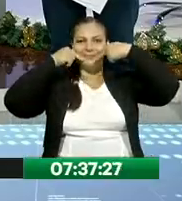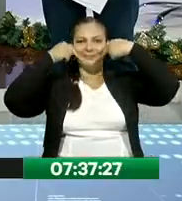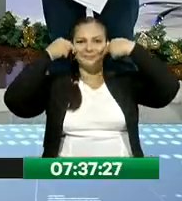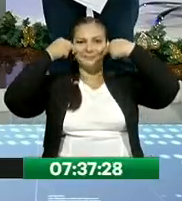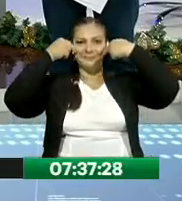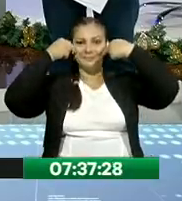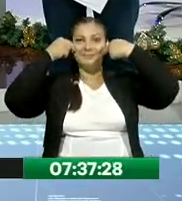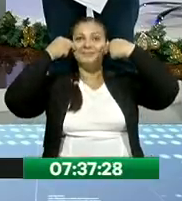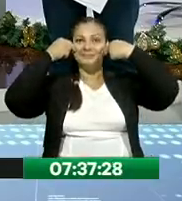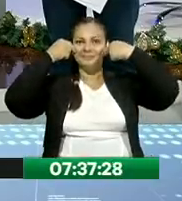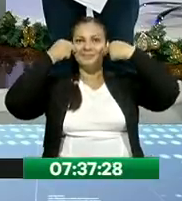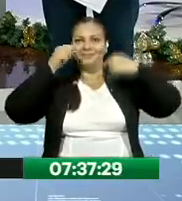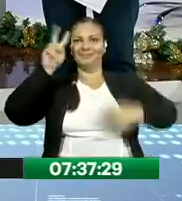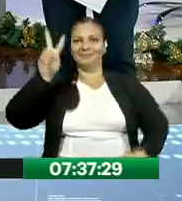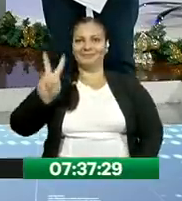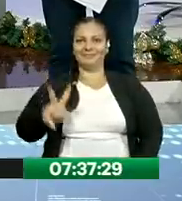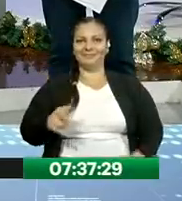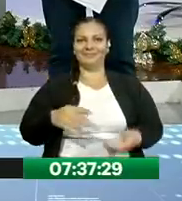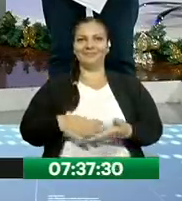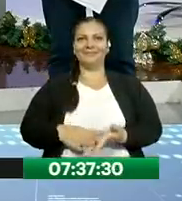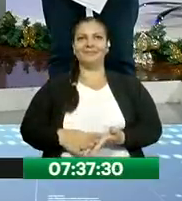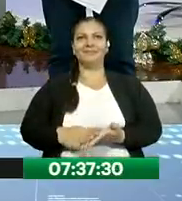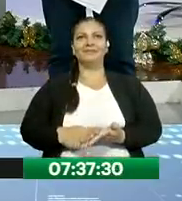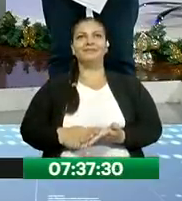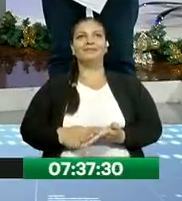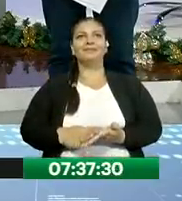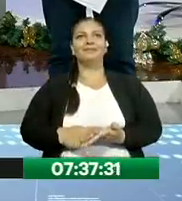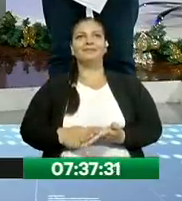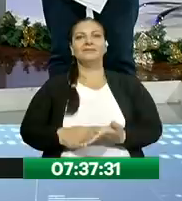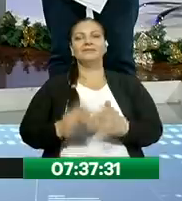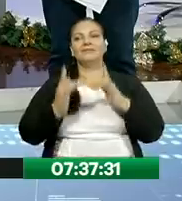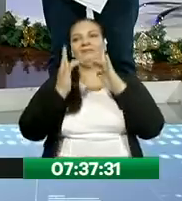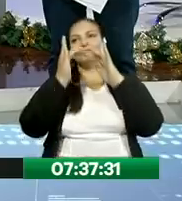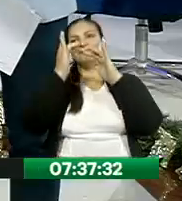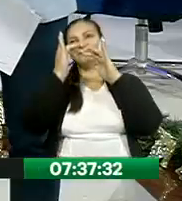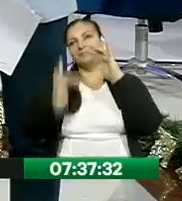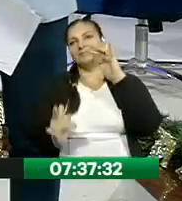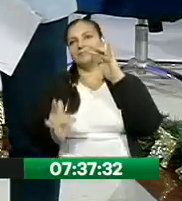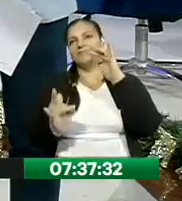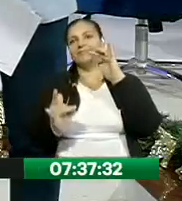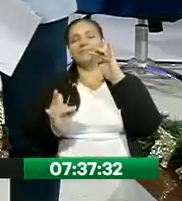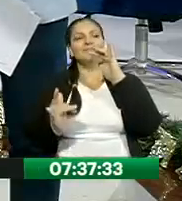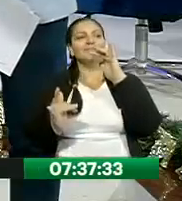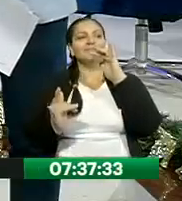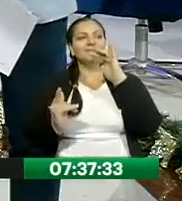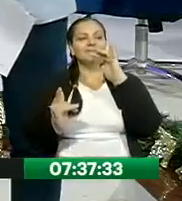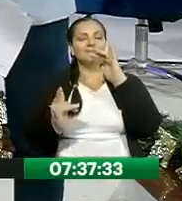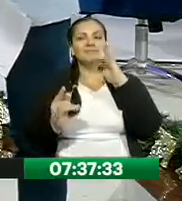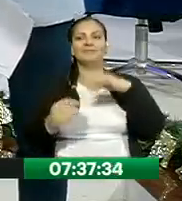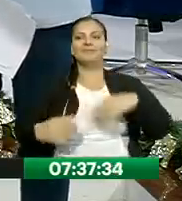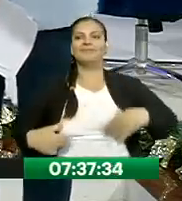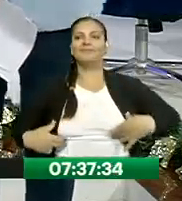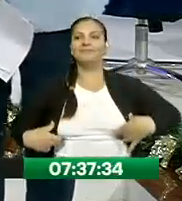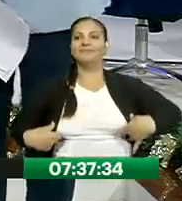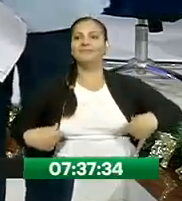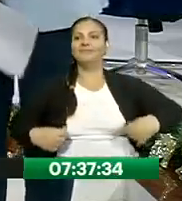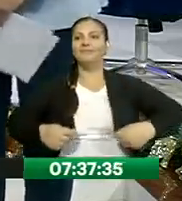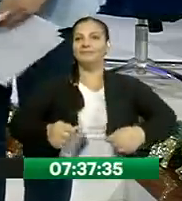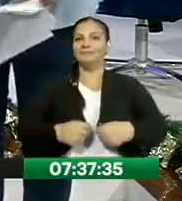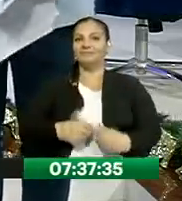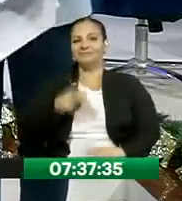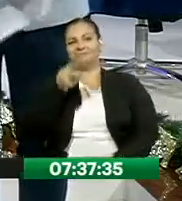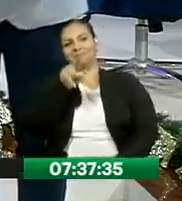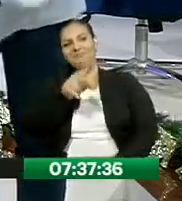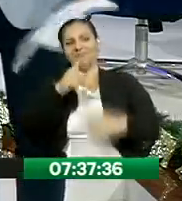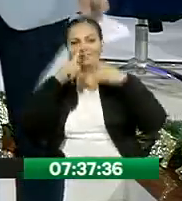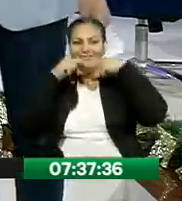oreja, hoy viernes, inicio del fin. Parece que tenemos algún inconveniente en ese momento con la señal, pero estaba muy contento. Claro,